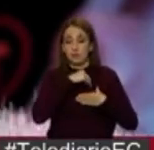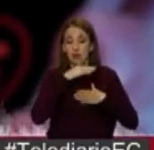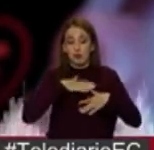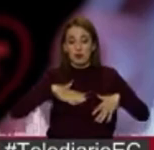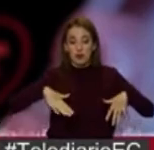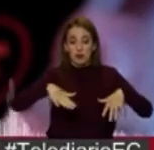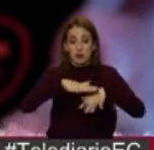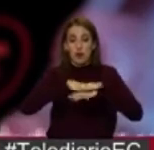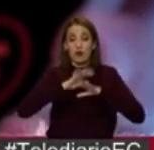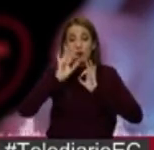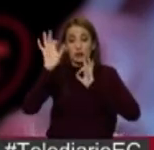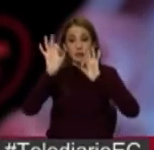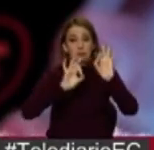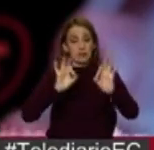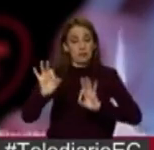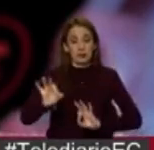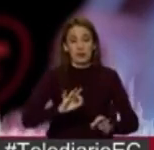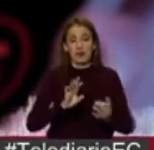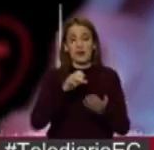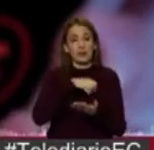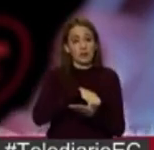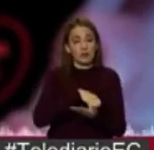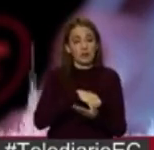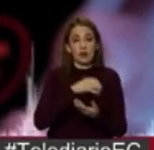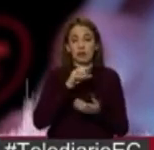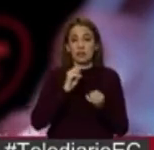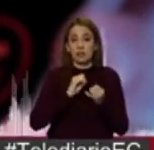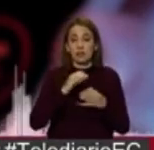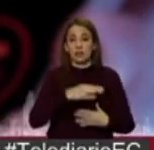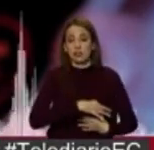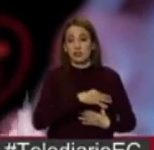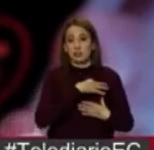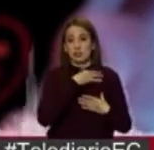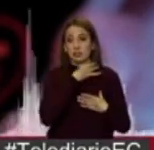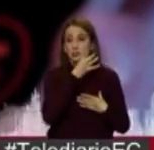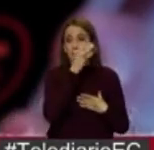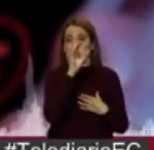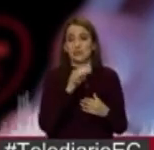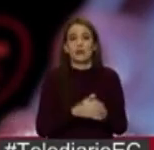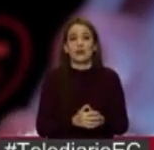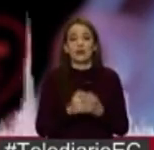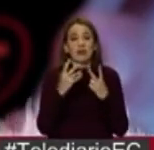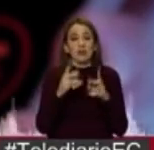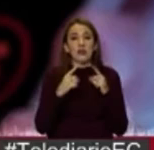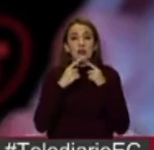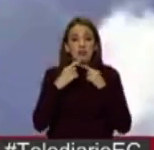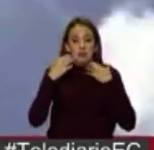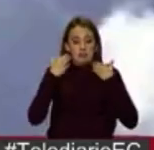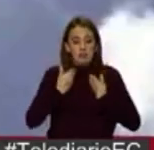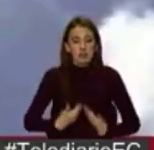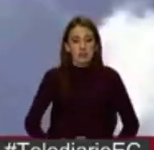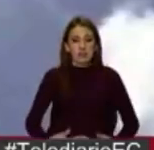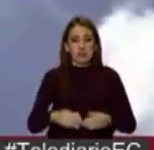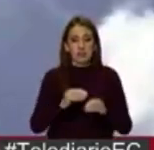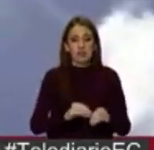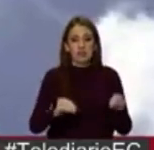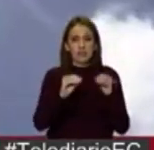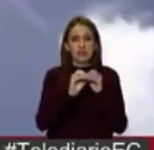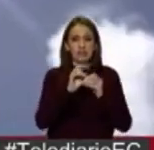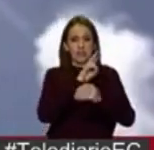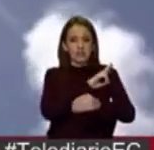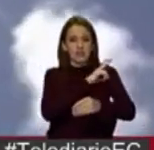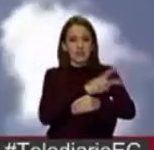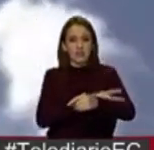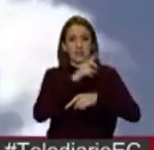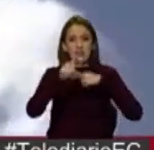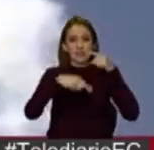la propagación de virus y bacterias y en este tiempo del coronavirus que... La especialista señala que el cuerpo produce directamente vitamina D cuando la